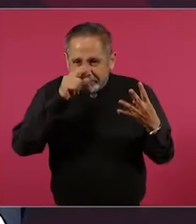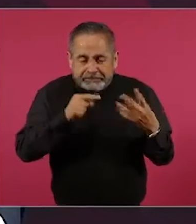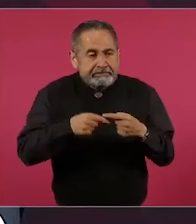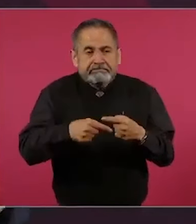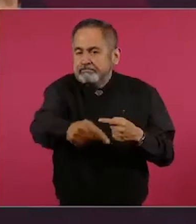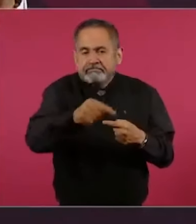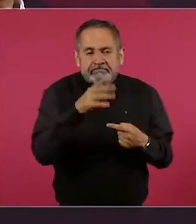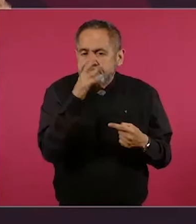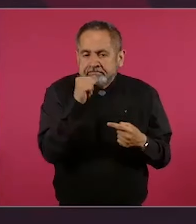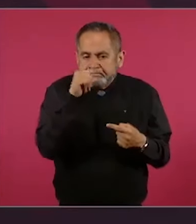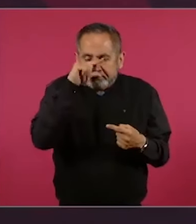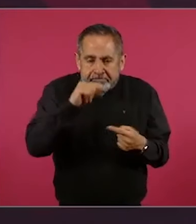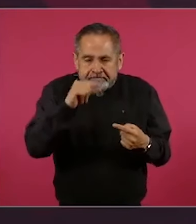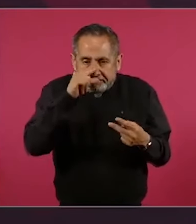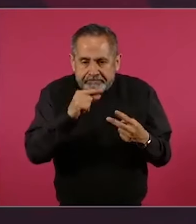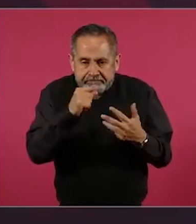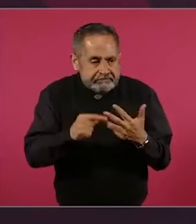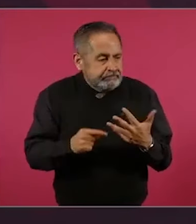Entonces,